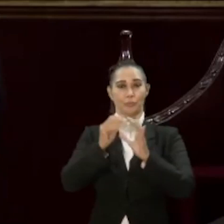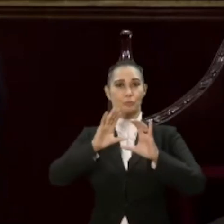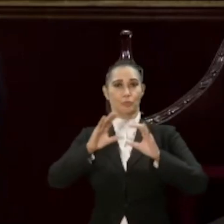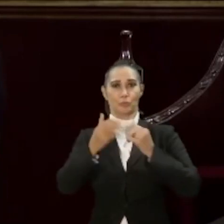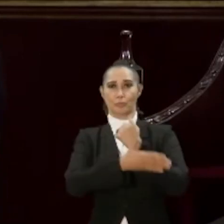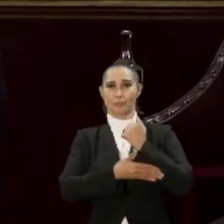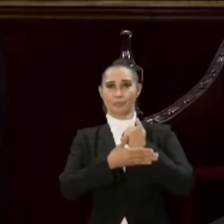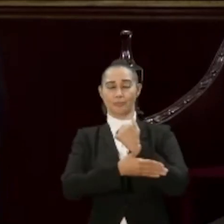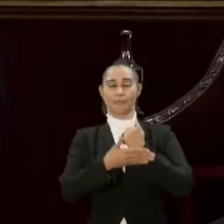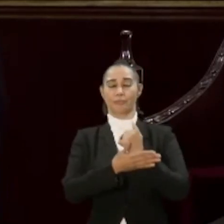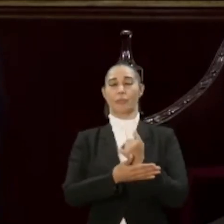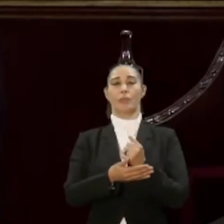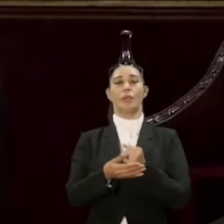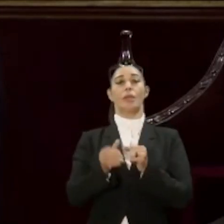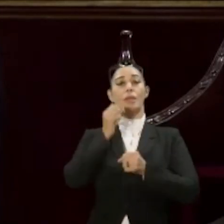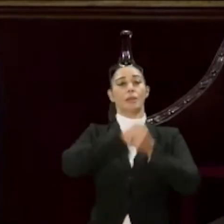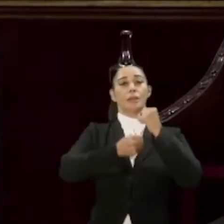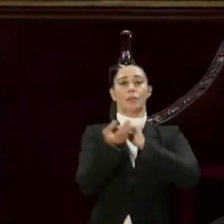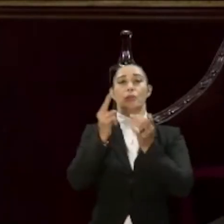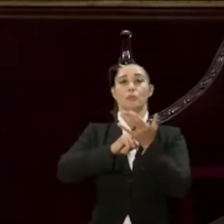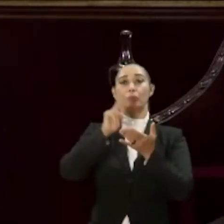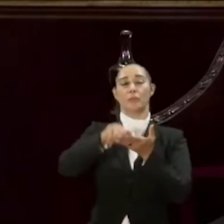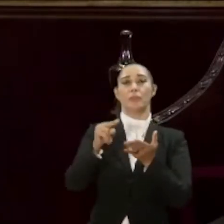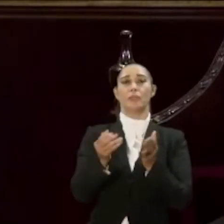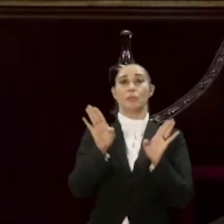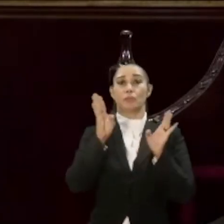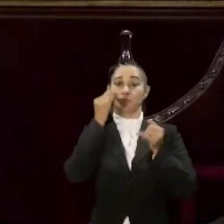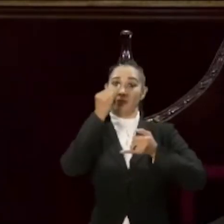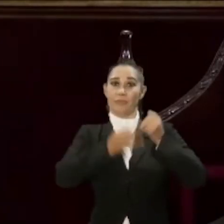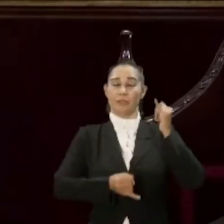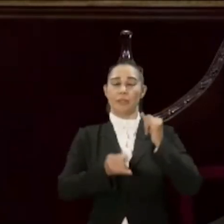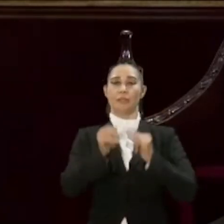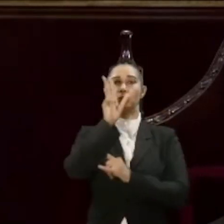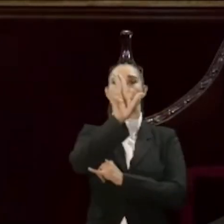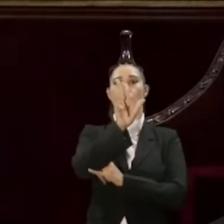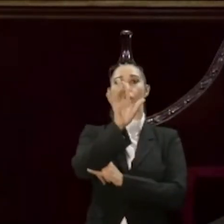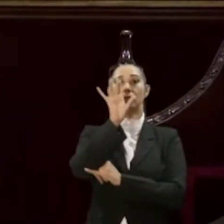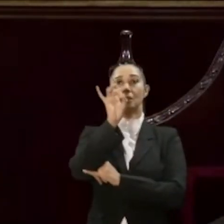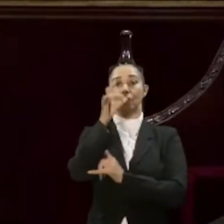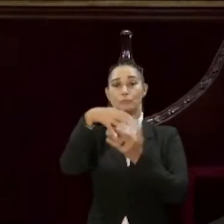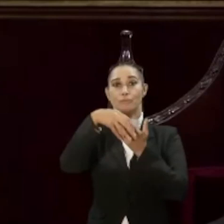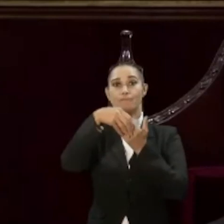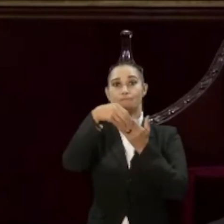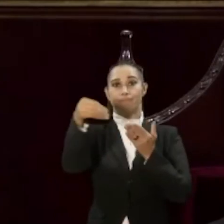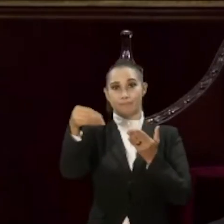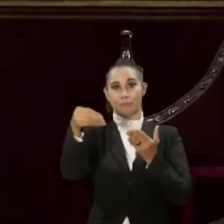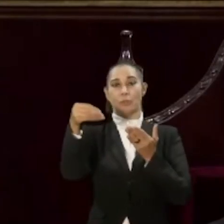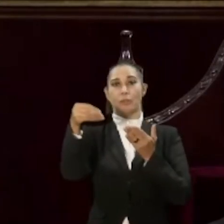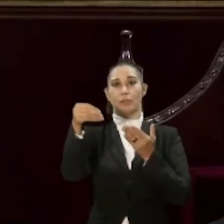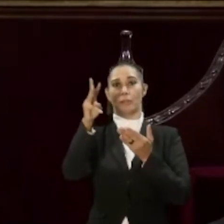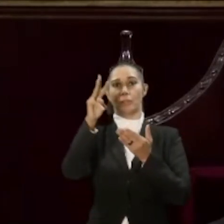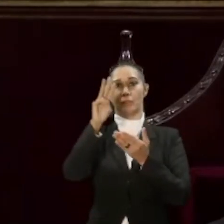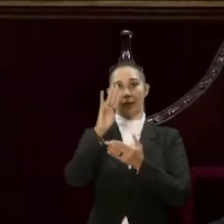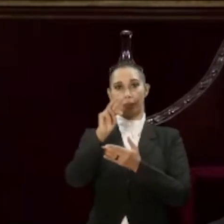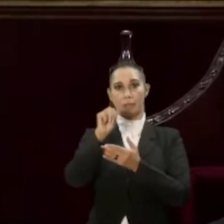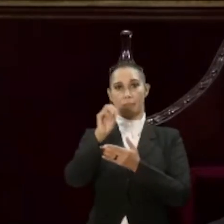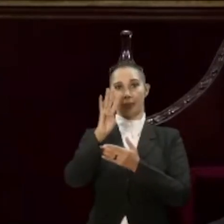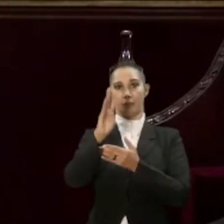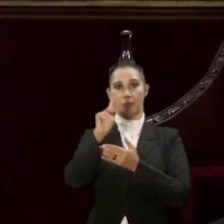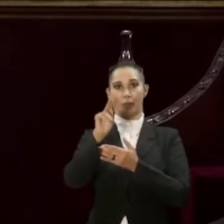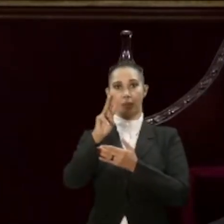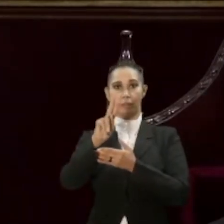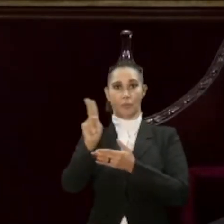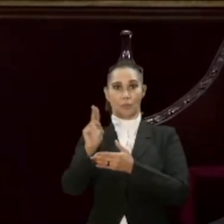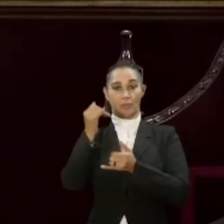Precio que cerró en el 2022 en un promedio de 38 dólares MBTU y que a